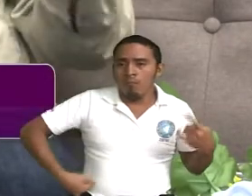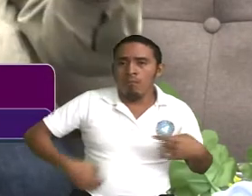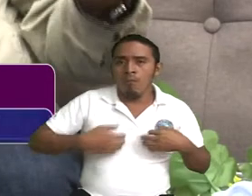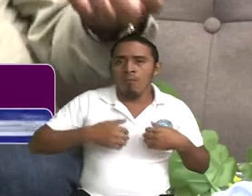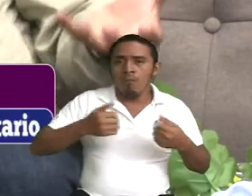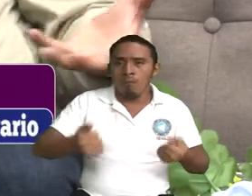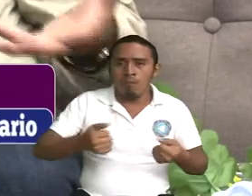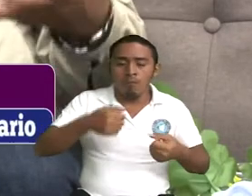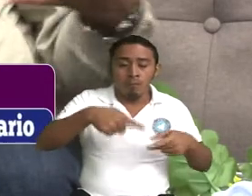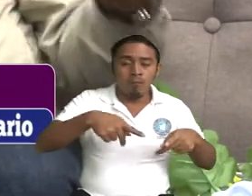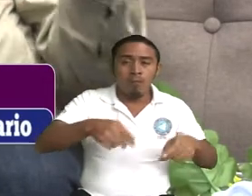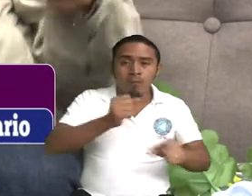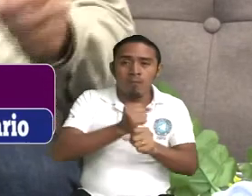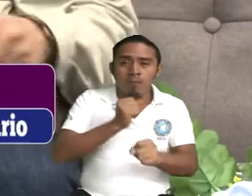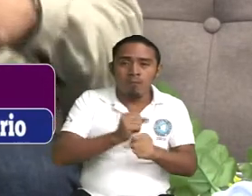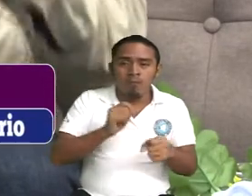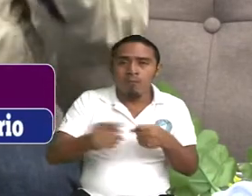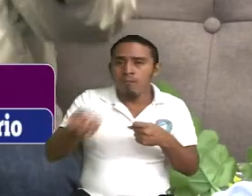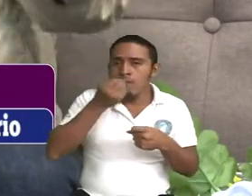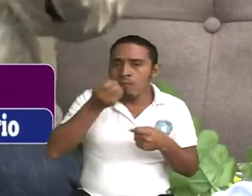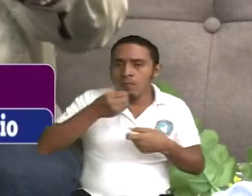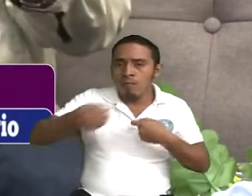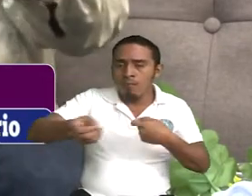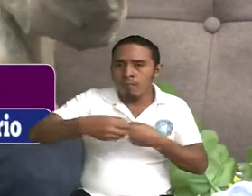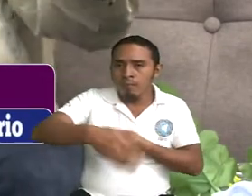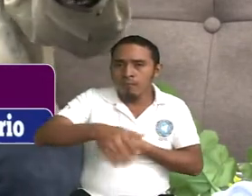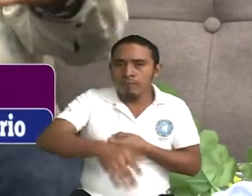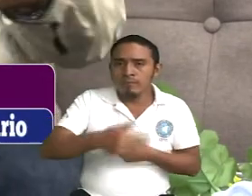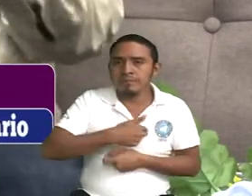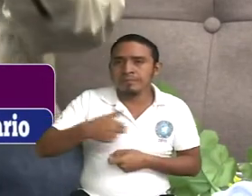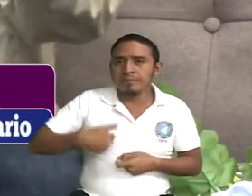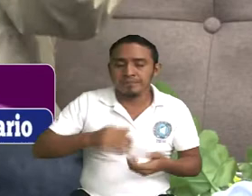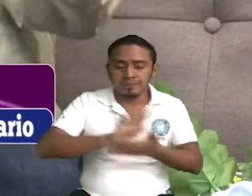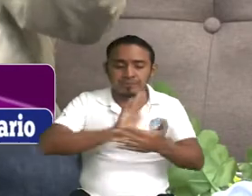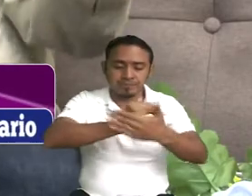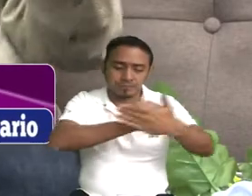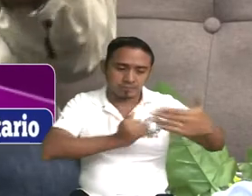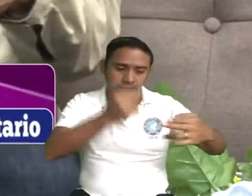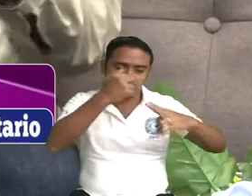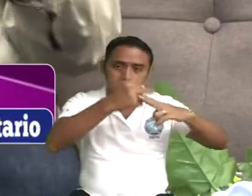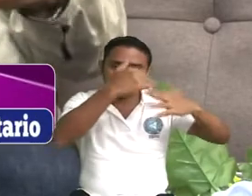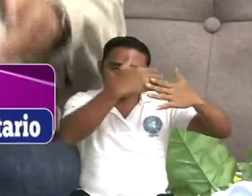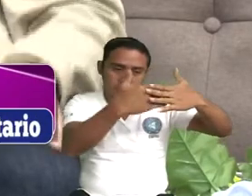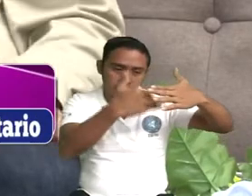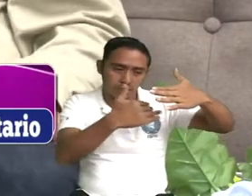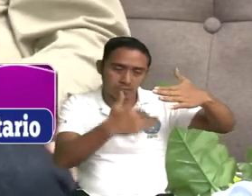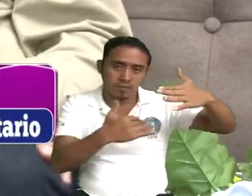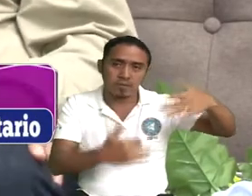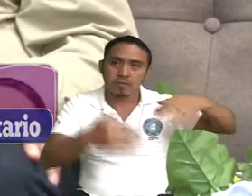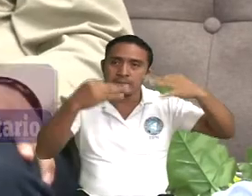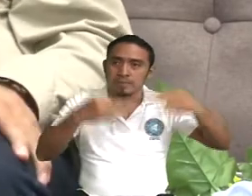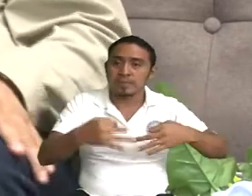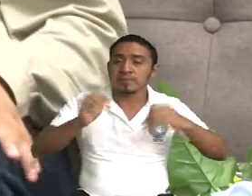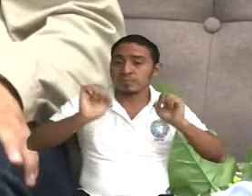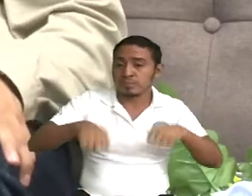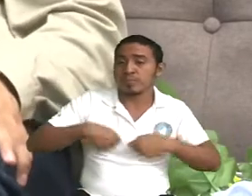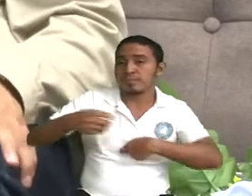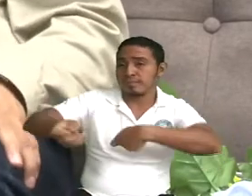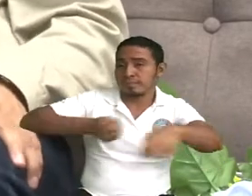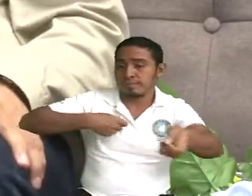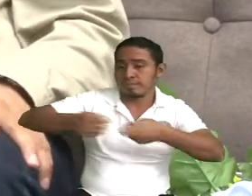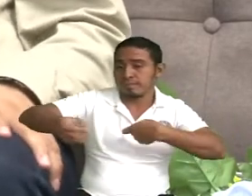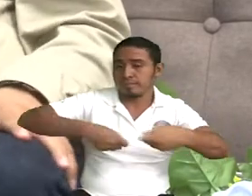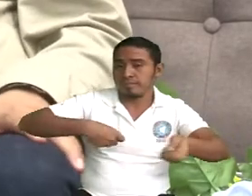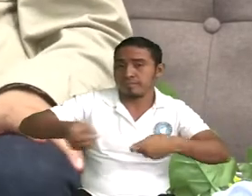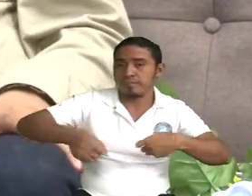los emprendedores de gastronomía deben de llenar unos requisitos sanitarios para poder poner sus